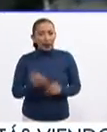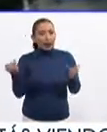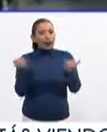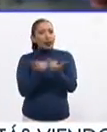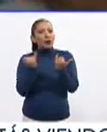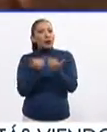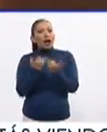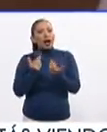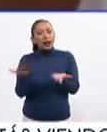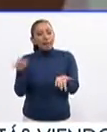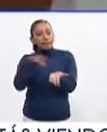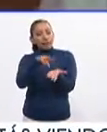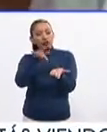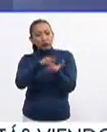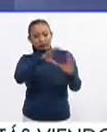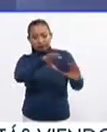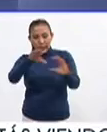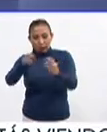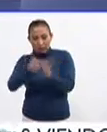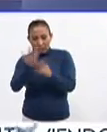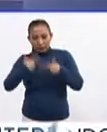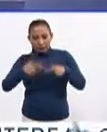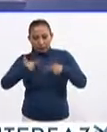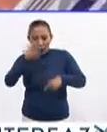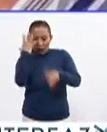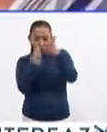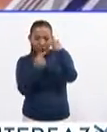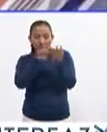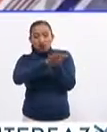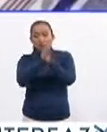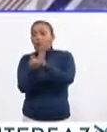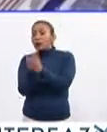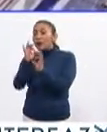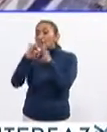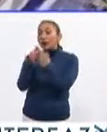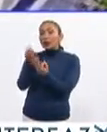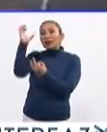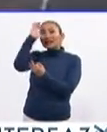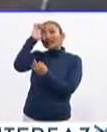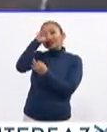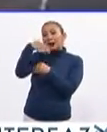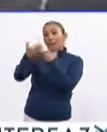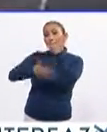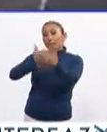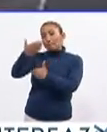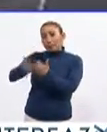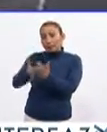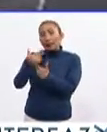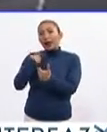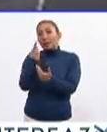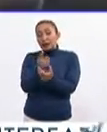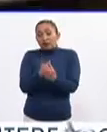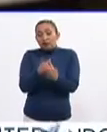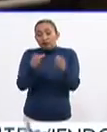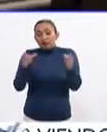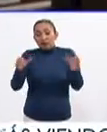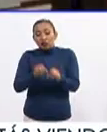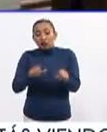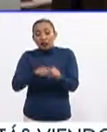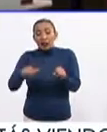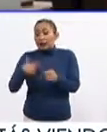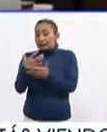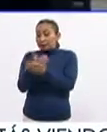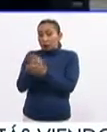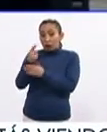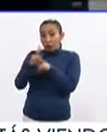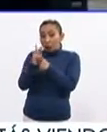igual manera, el respaldo a la formación de nuevos recursos humanos provocará nuevas maneras de hacer ciencia. Cabe destacar que el crecimiento social y